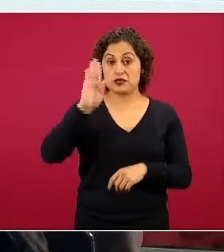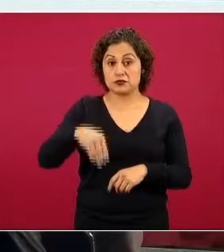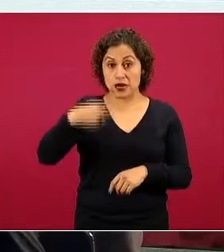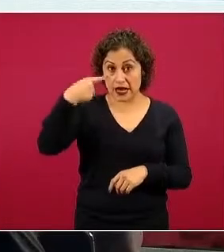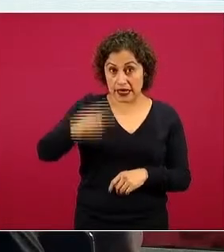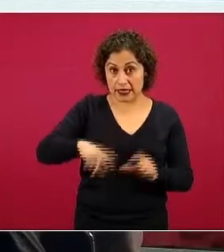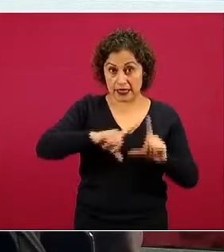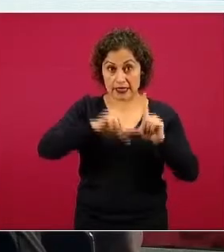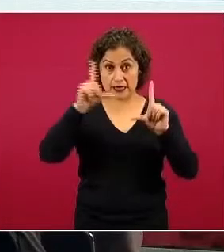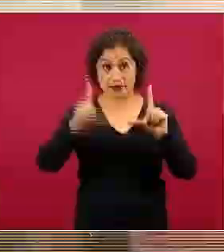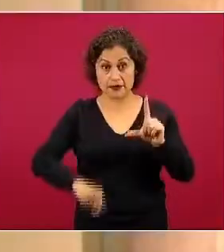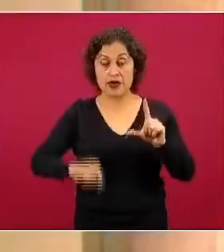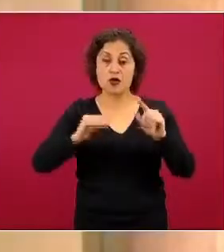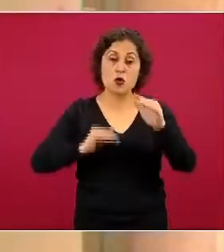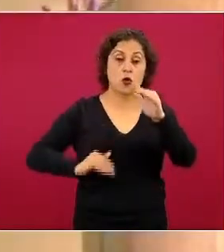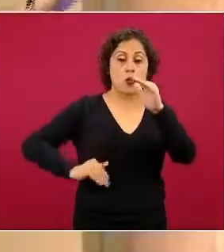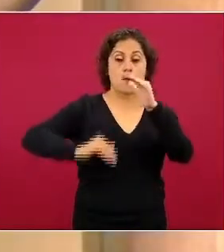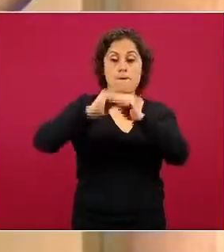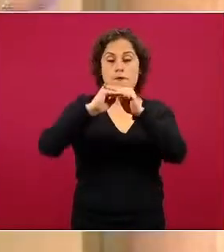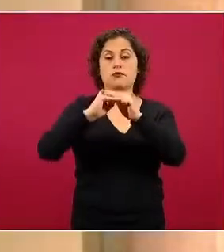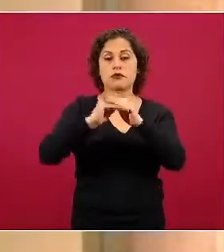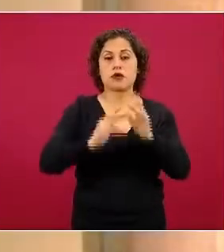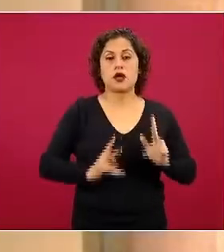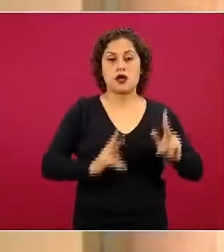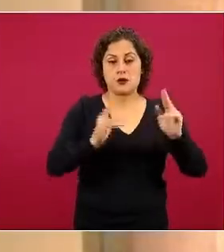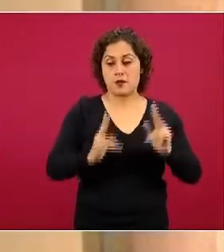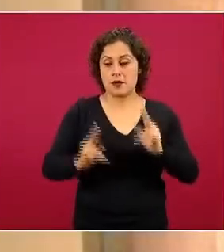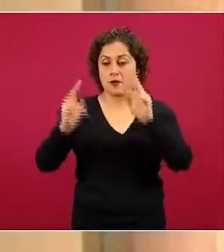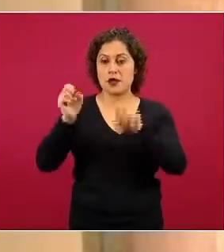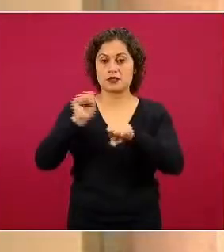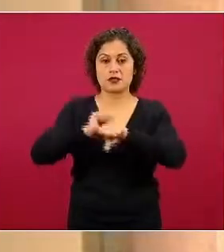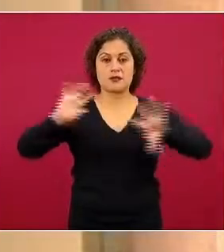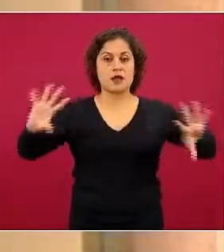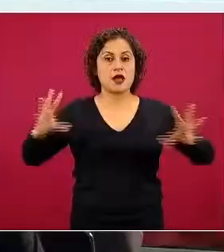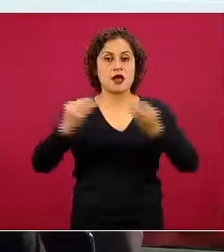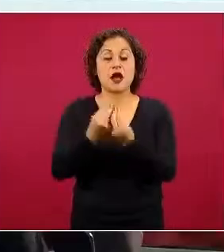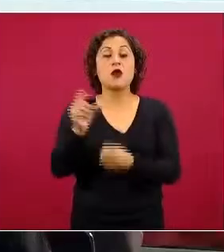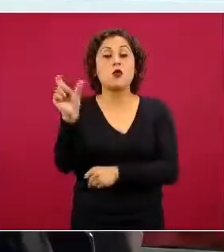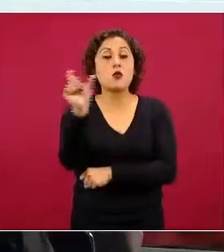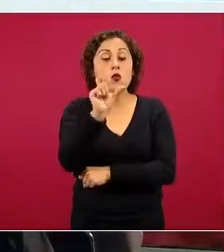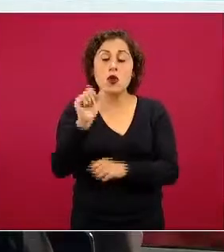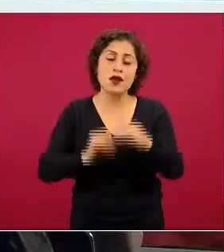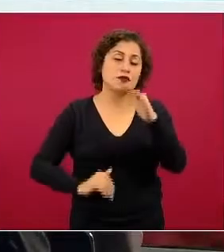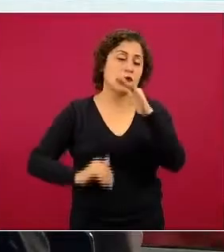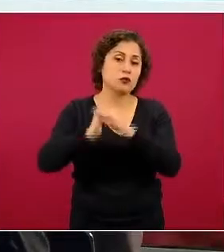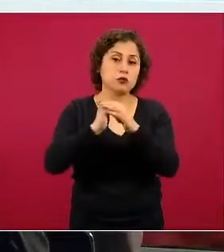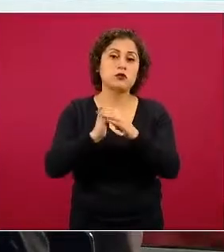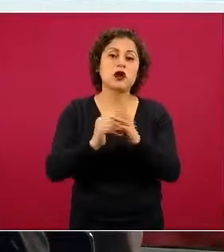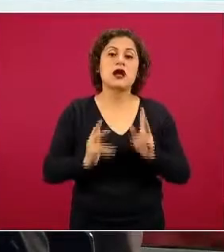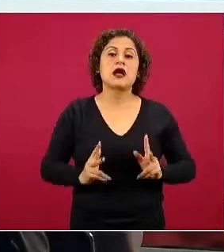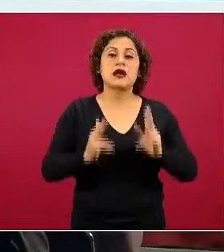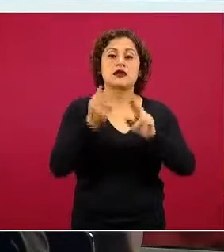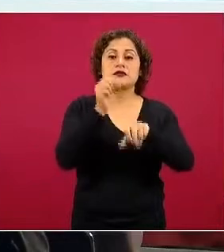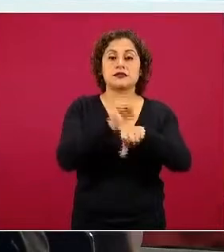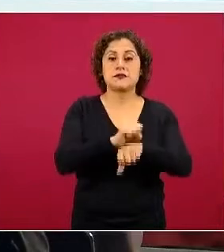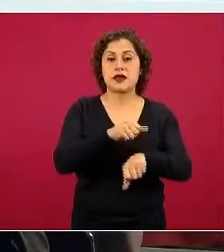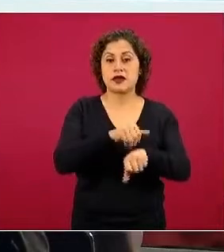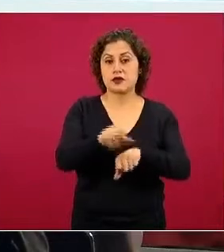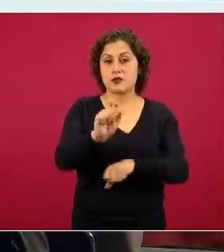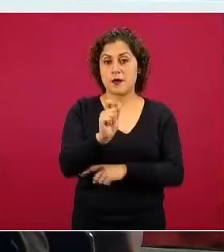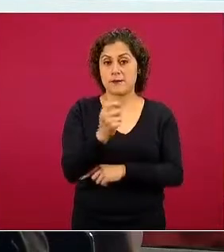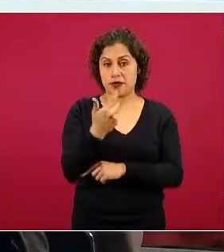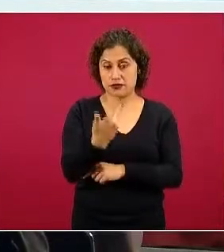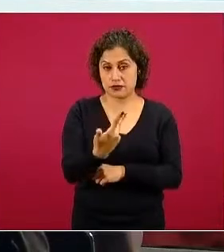país por cada semana en esta curva epidémica sucedió en la semana número 28, aquí, en